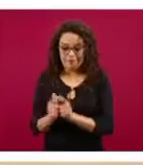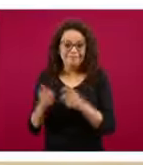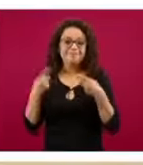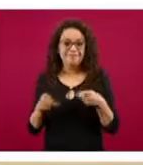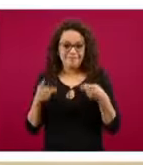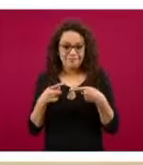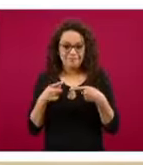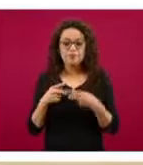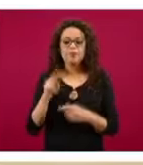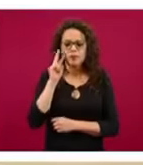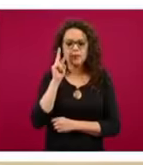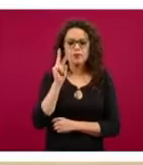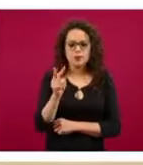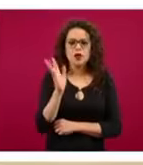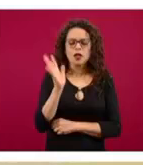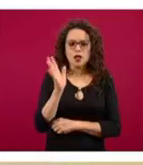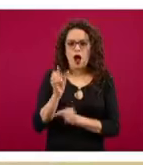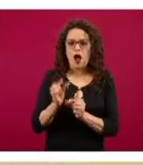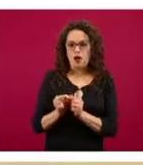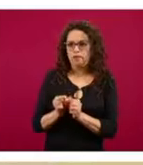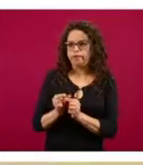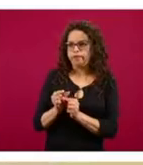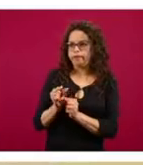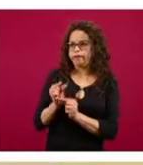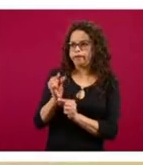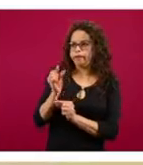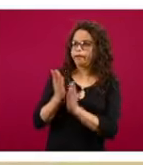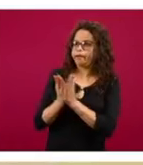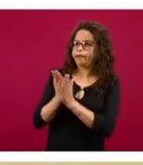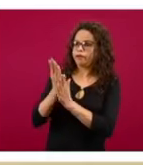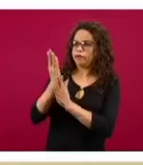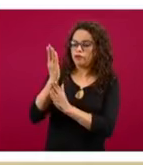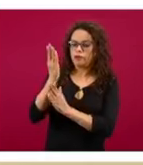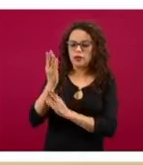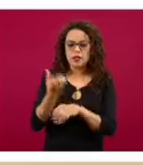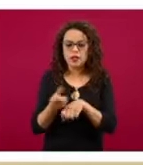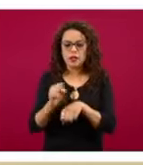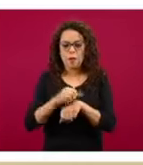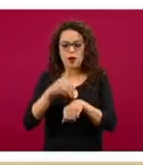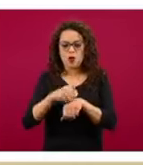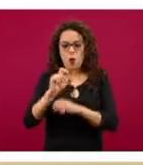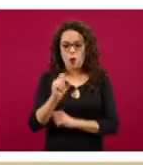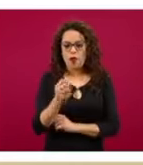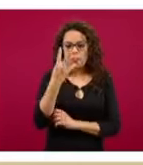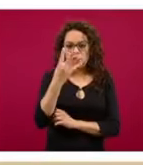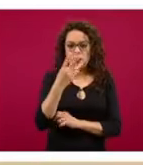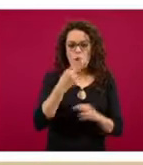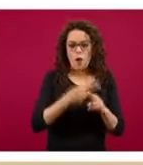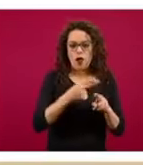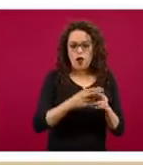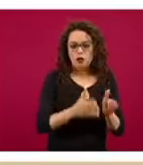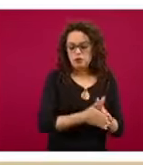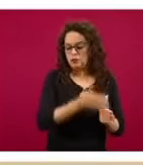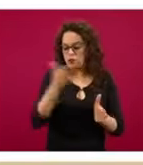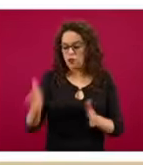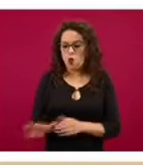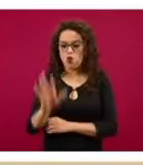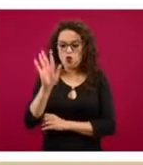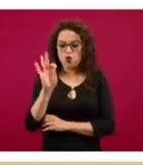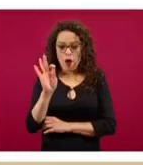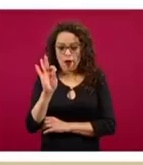una tendencia descendente importante que se daba desde la semana 24 hasta la semana 40, se volvió a tener en la